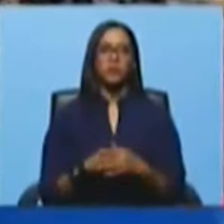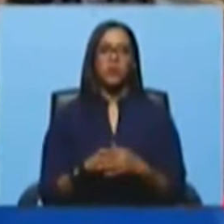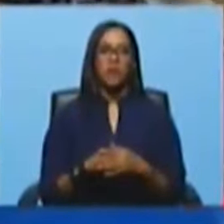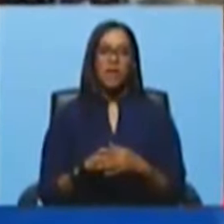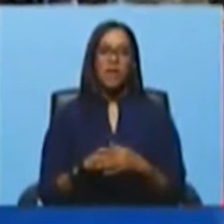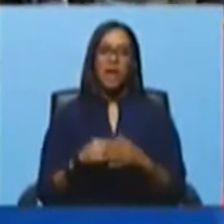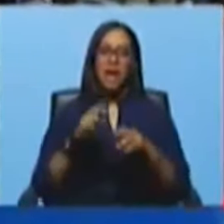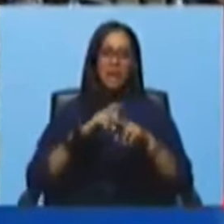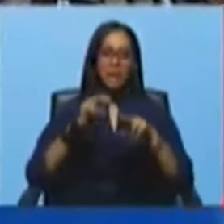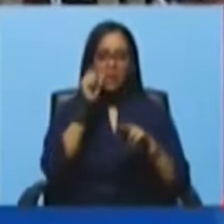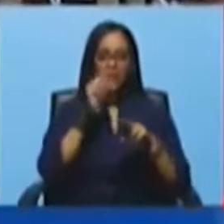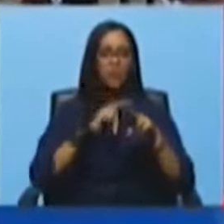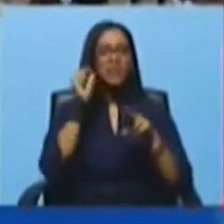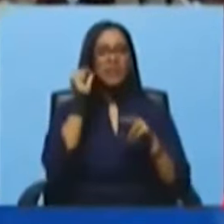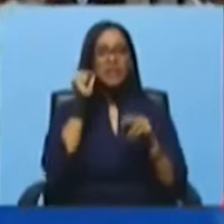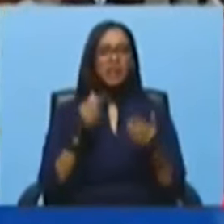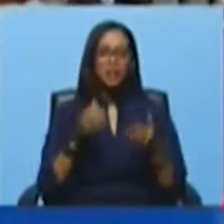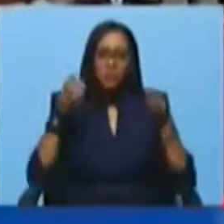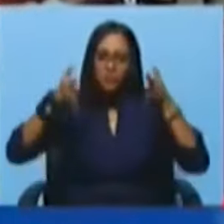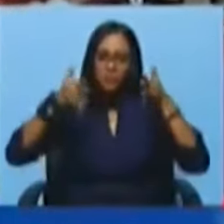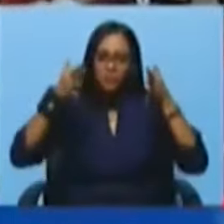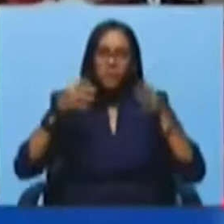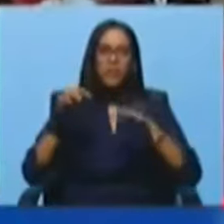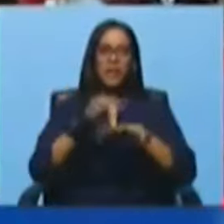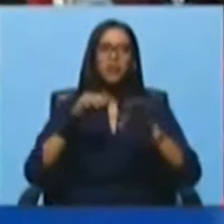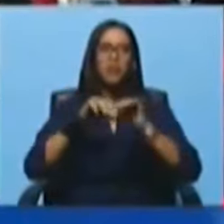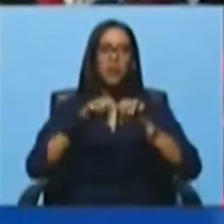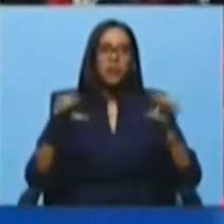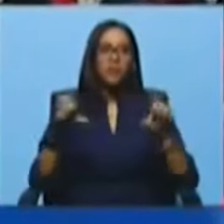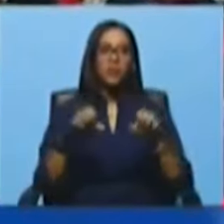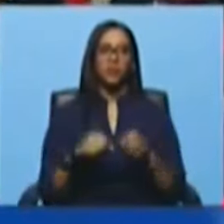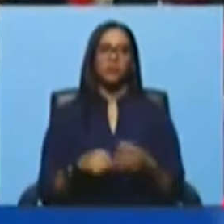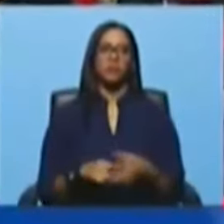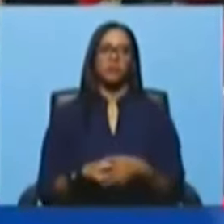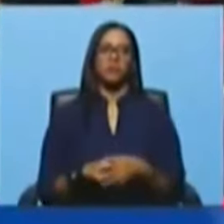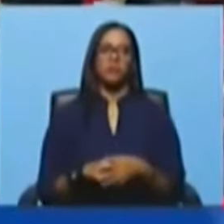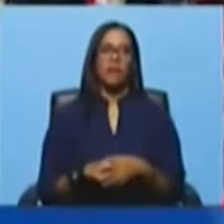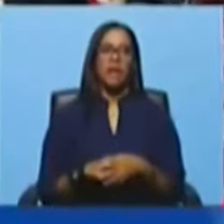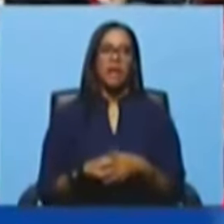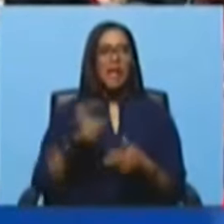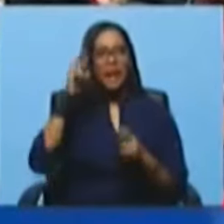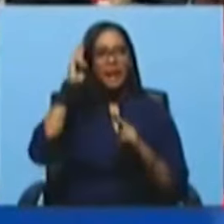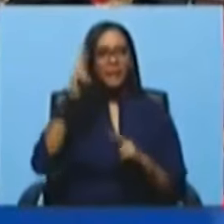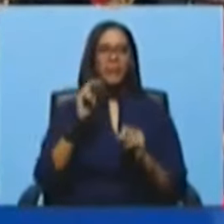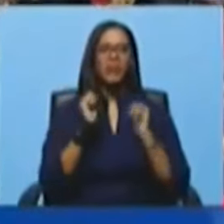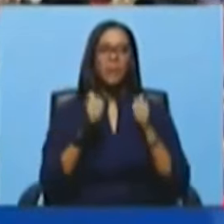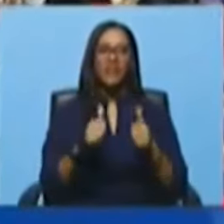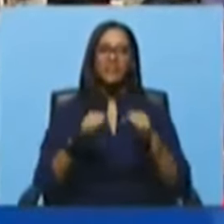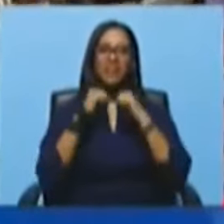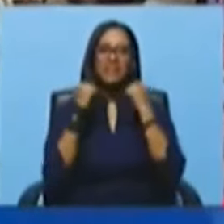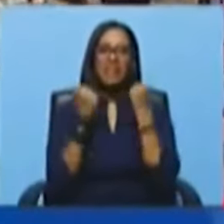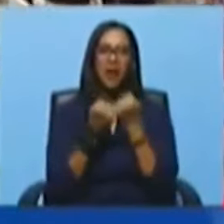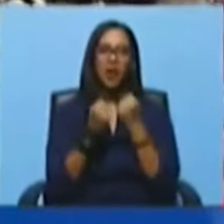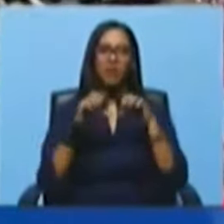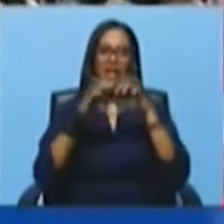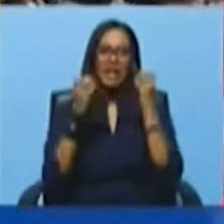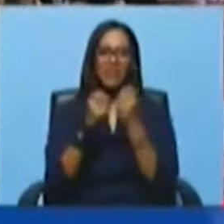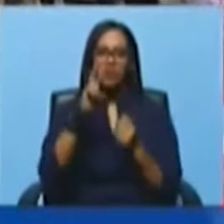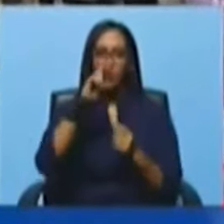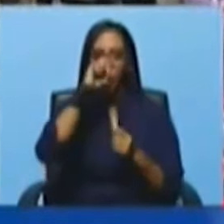niñas. Ministro de Educación, el respeto empieza en el aula de clase a los